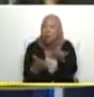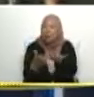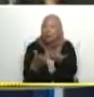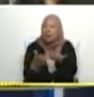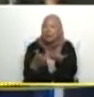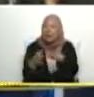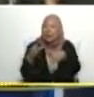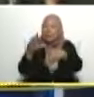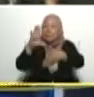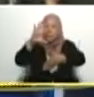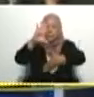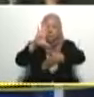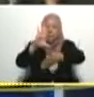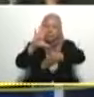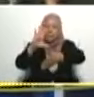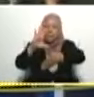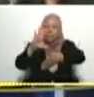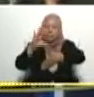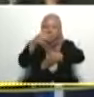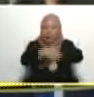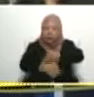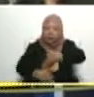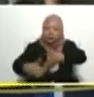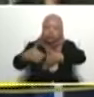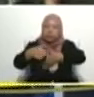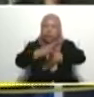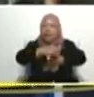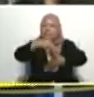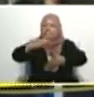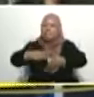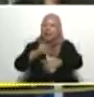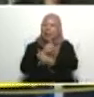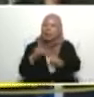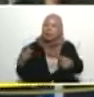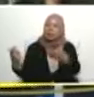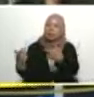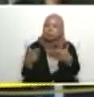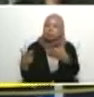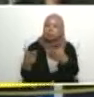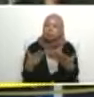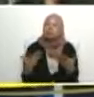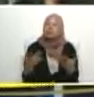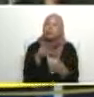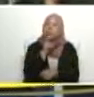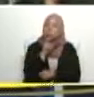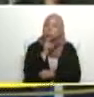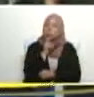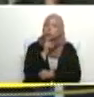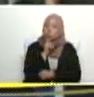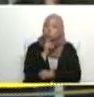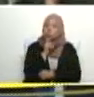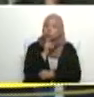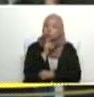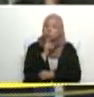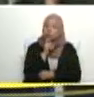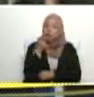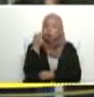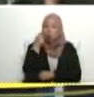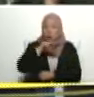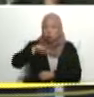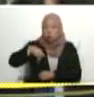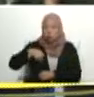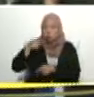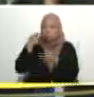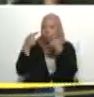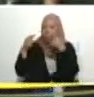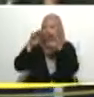está en pleno desarrollo. Así que nosotros vemos con mucho detenimiento todo lo que está aconteciendo